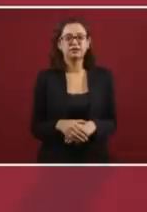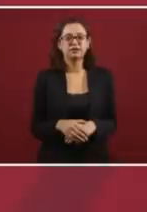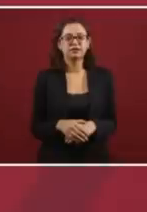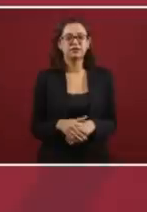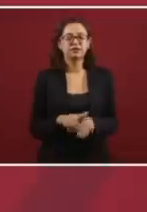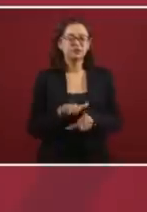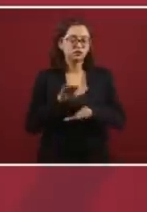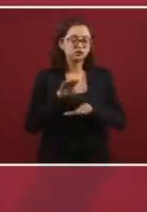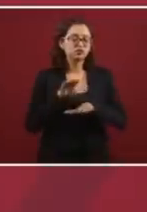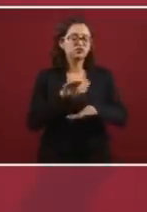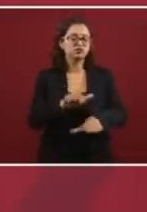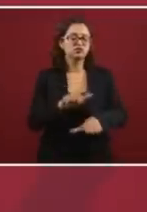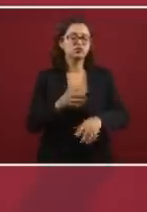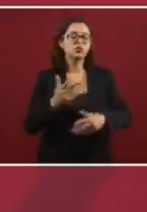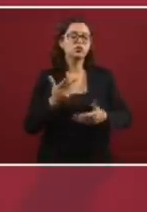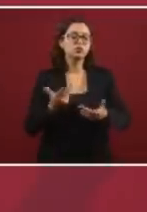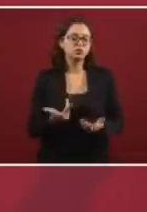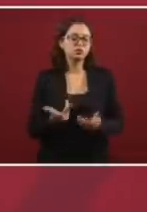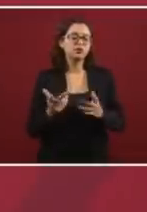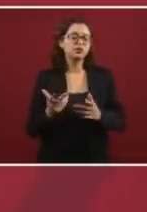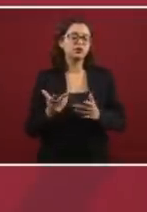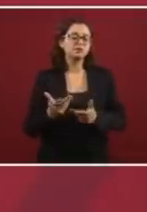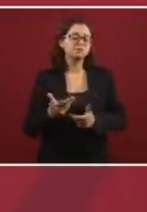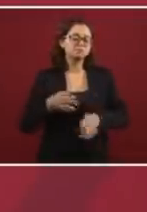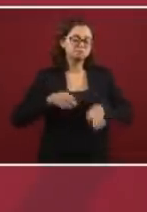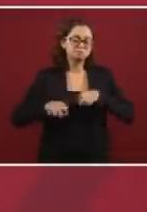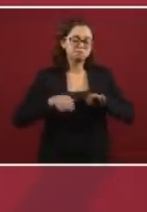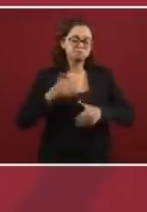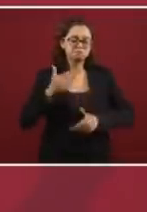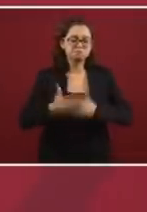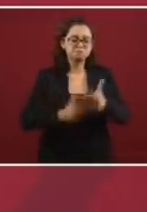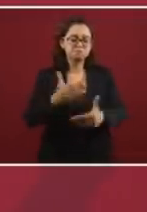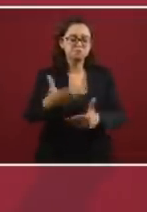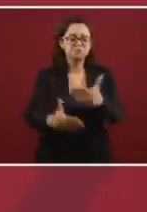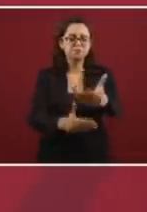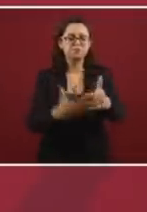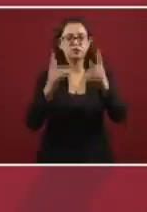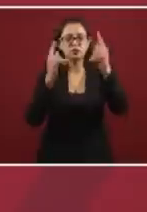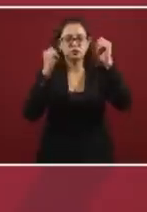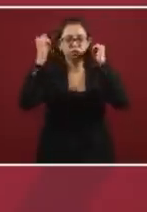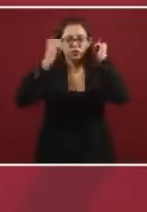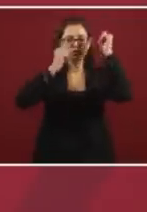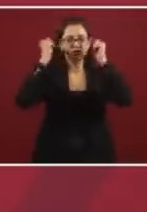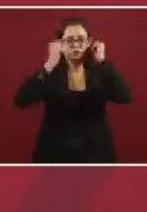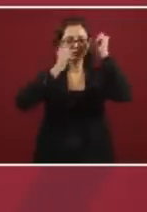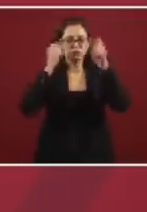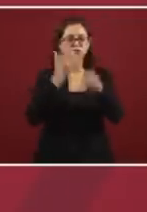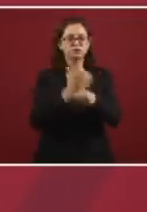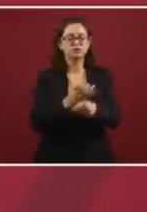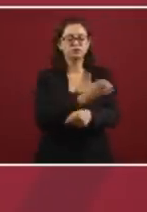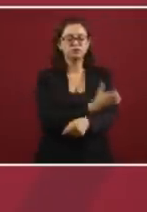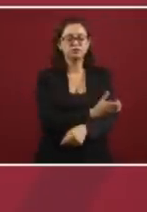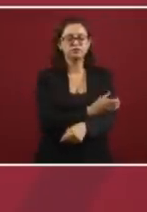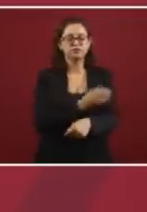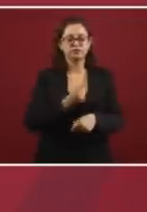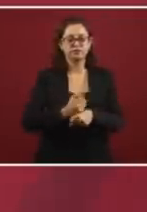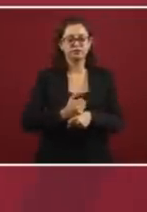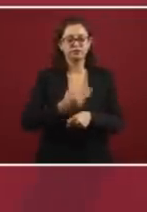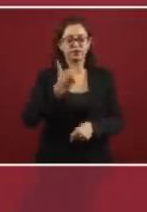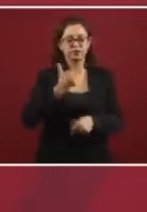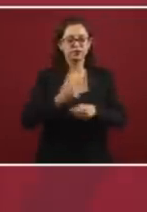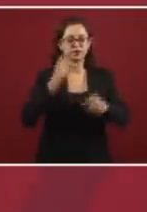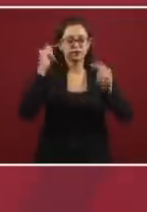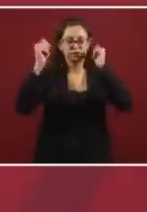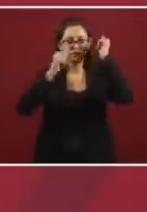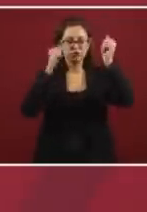el avance que se ha tenido en materia de turismo está aquí el secretario de turismo